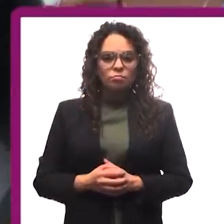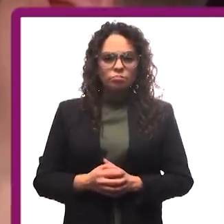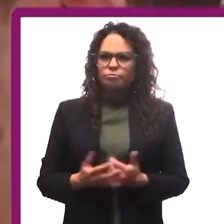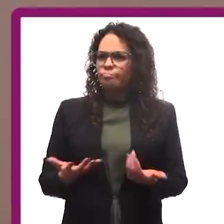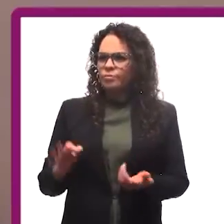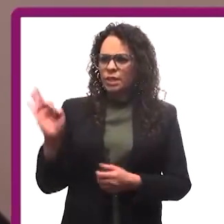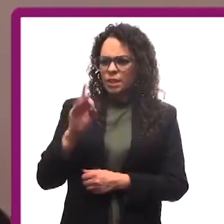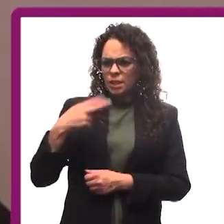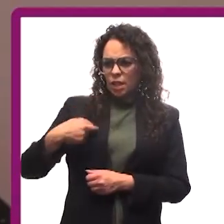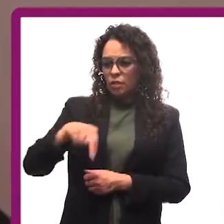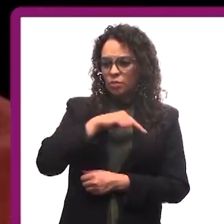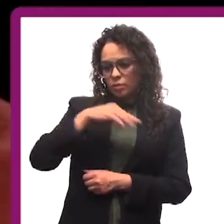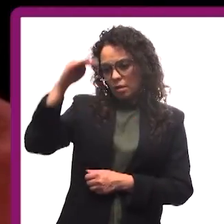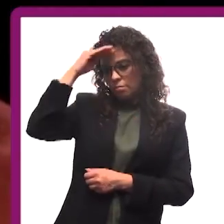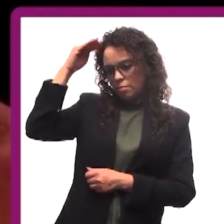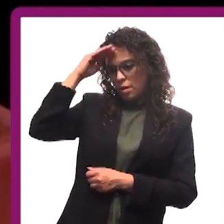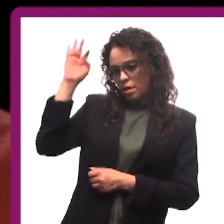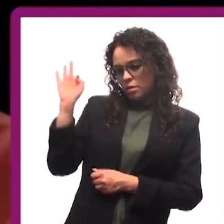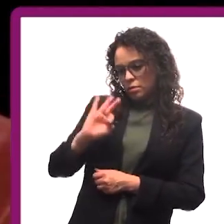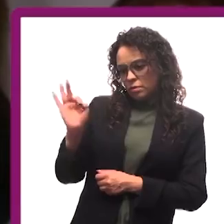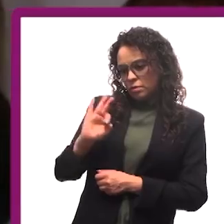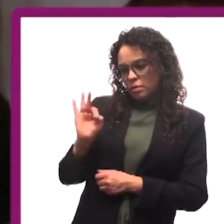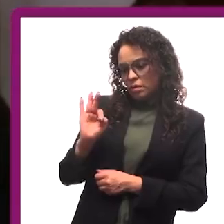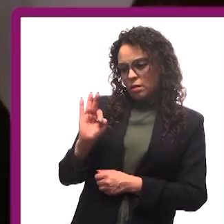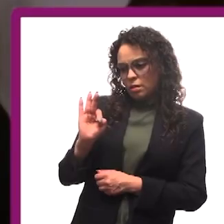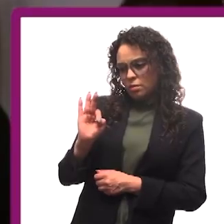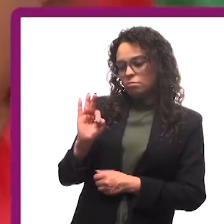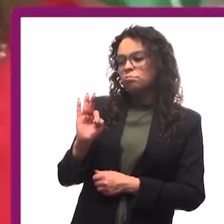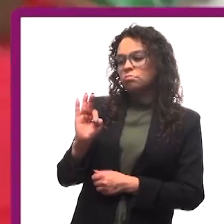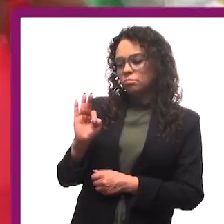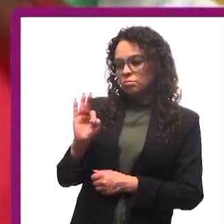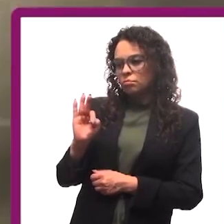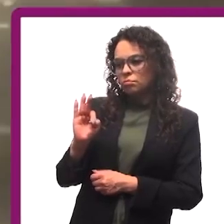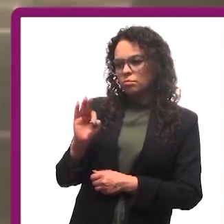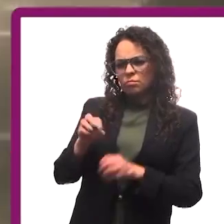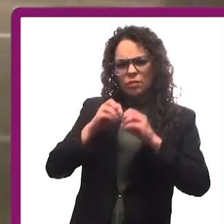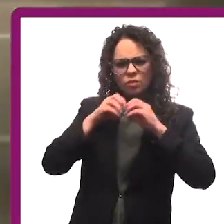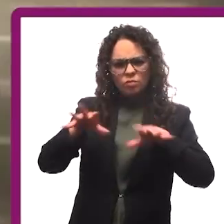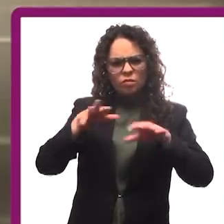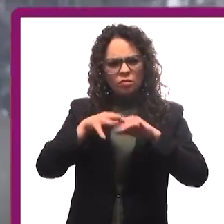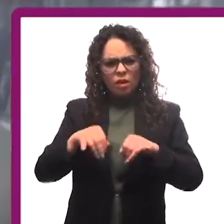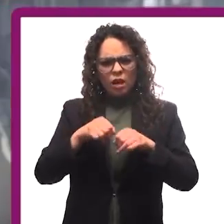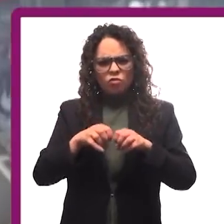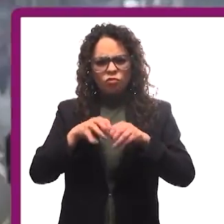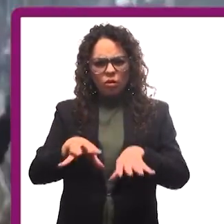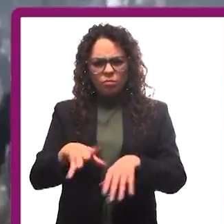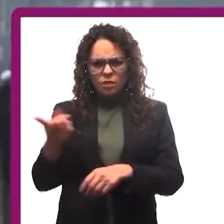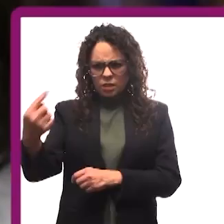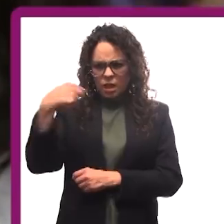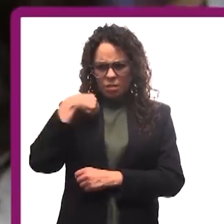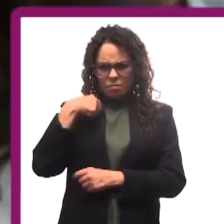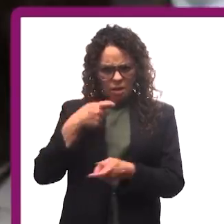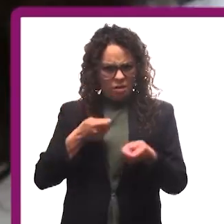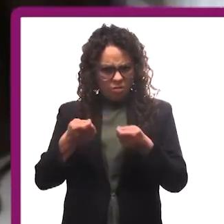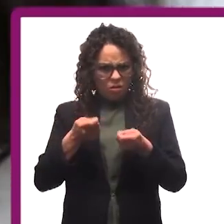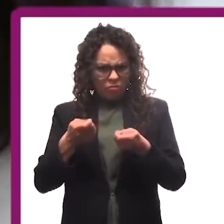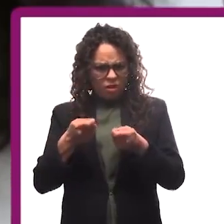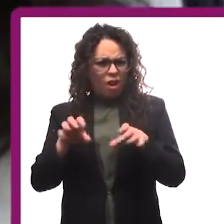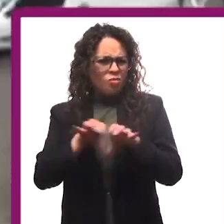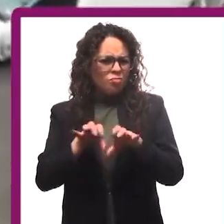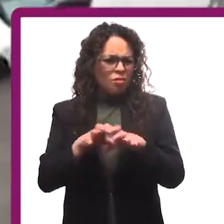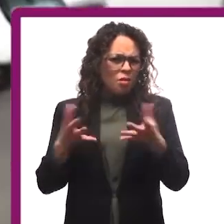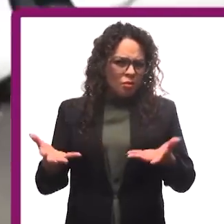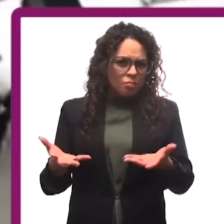nosotros quisiéramos pensar qué tanto influyen los medios sobre nosotros, tendríamos que pensar en que lo que los